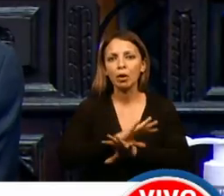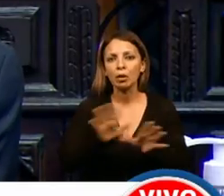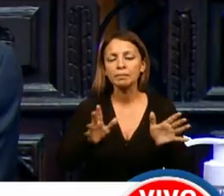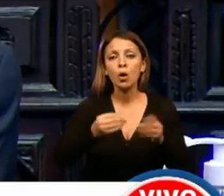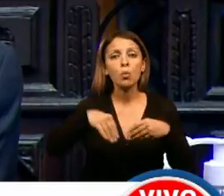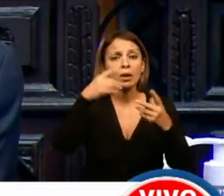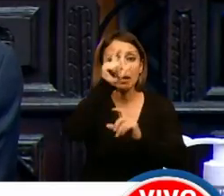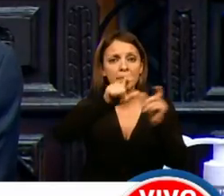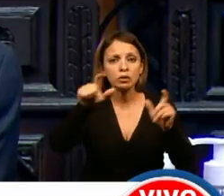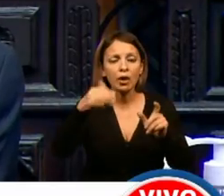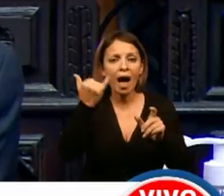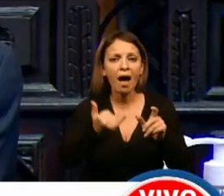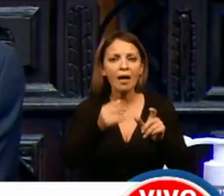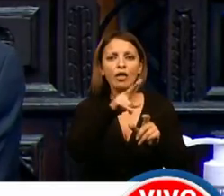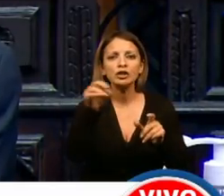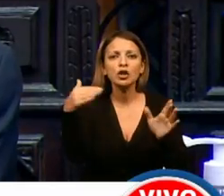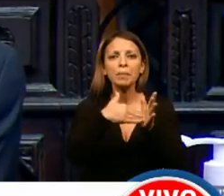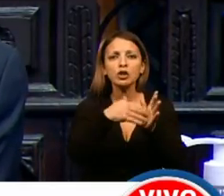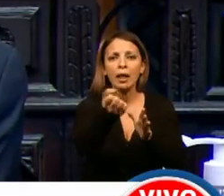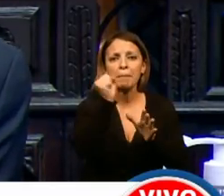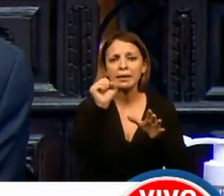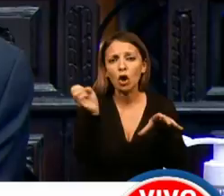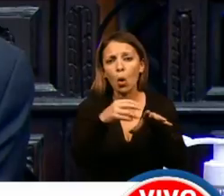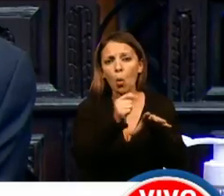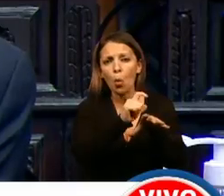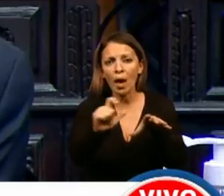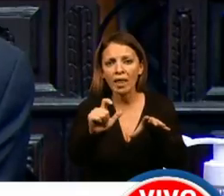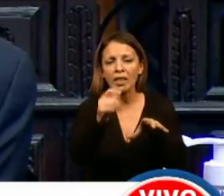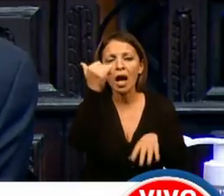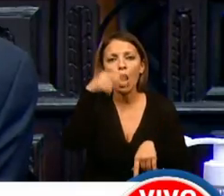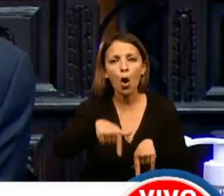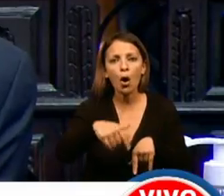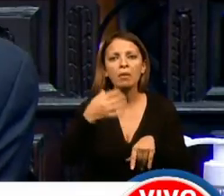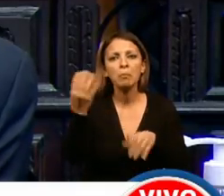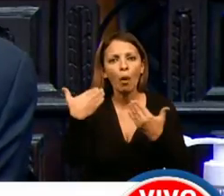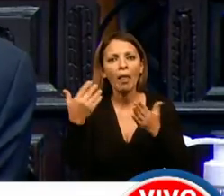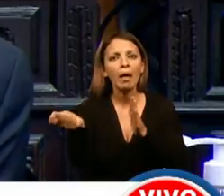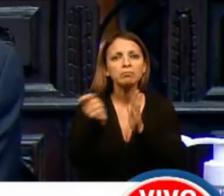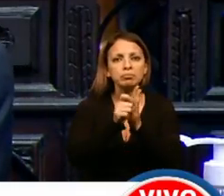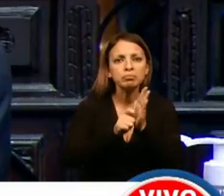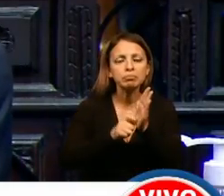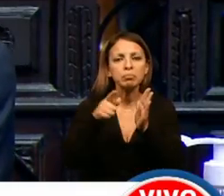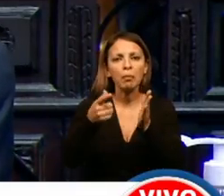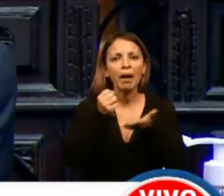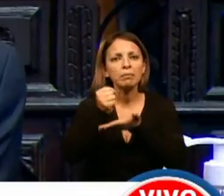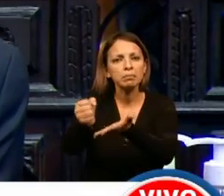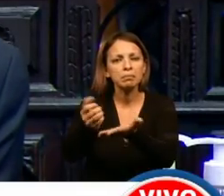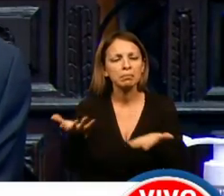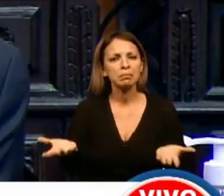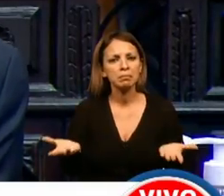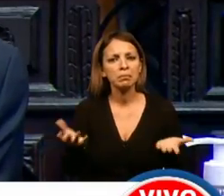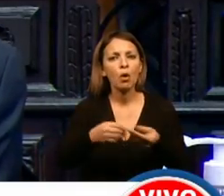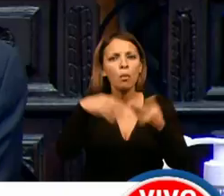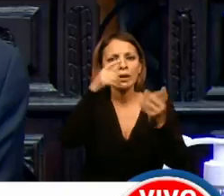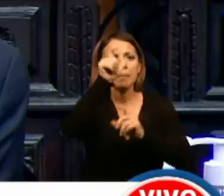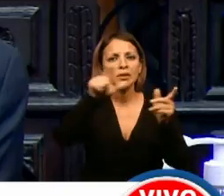contribuyente que tenga más de 200 millones de pesos hoy va a ser sujeto de este beneficio cualquiera que